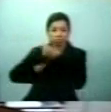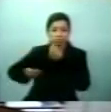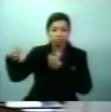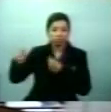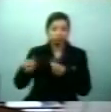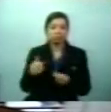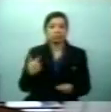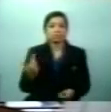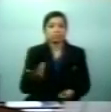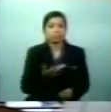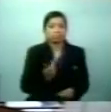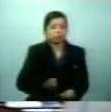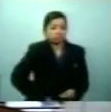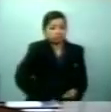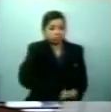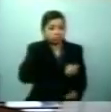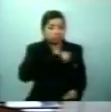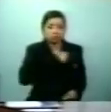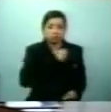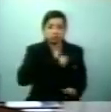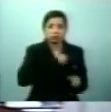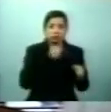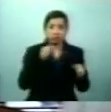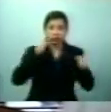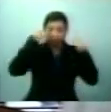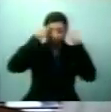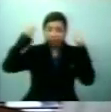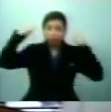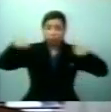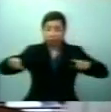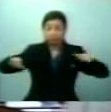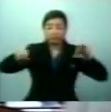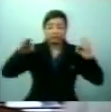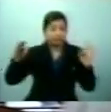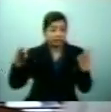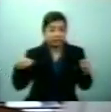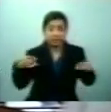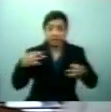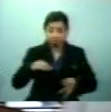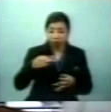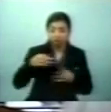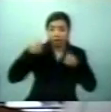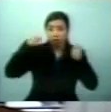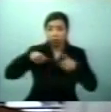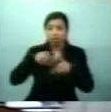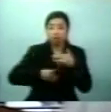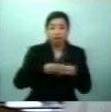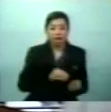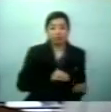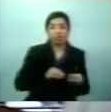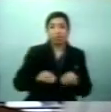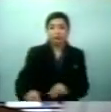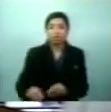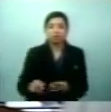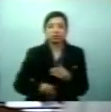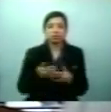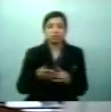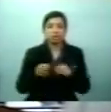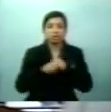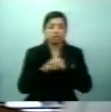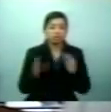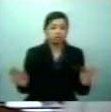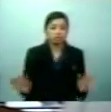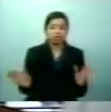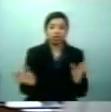Es nuestra responsabilidad convertir este acuerdo en un instrumento eficaz para promover el desarrollo sostenible